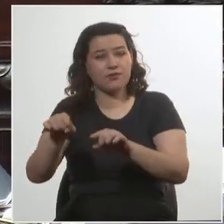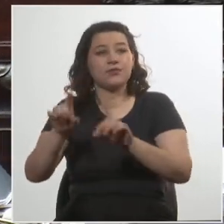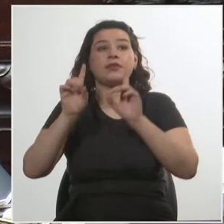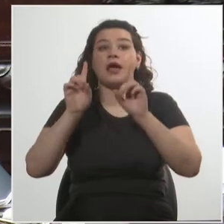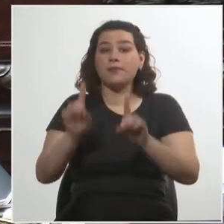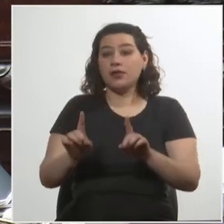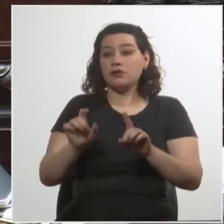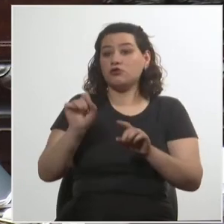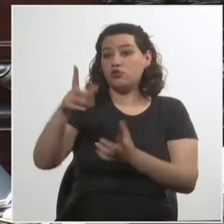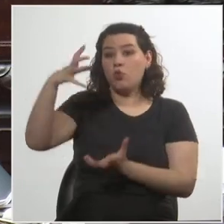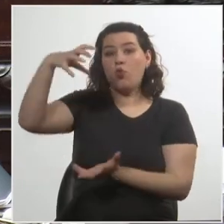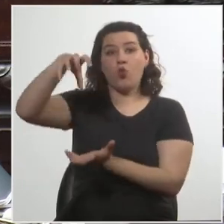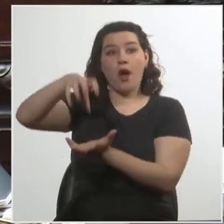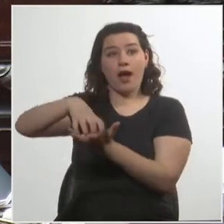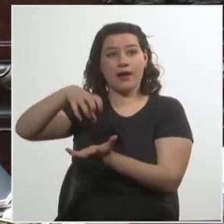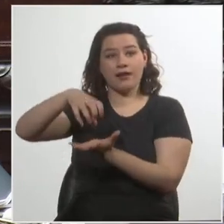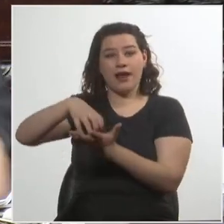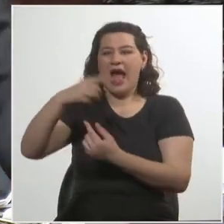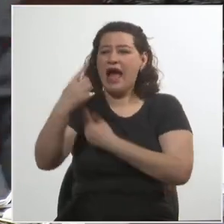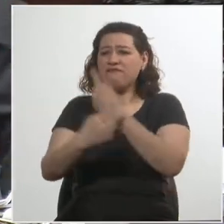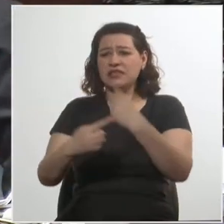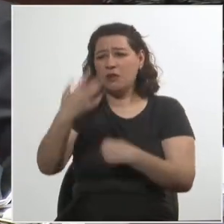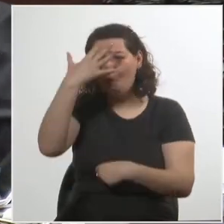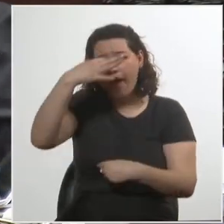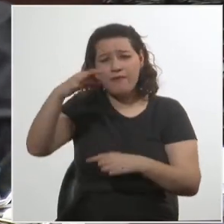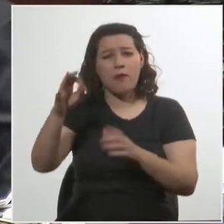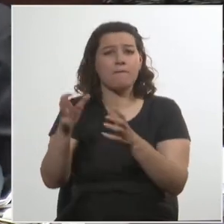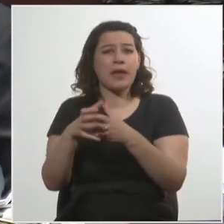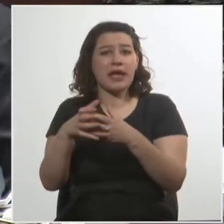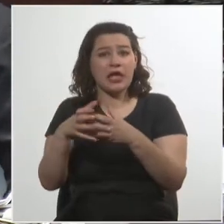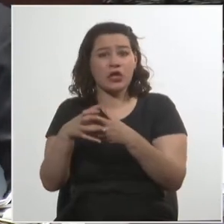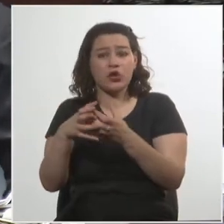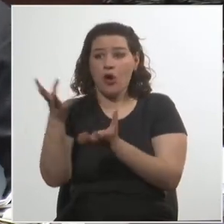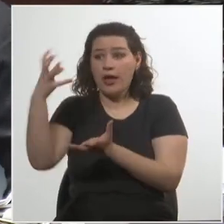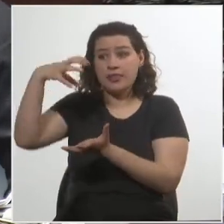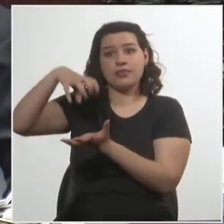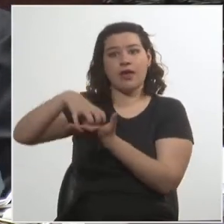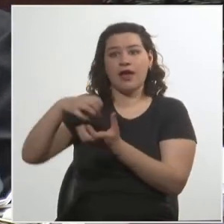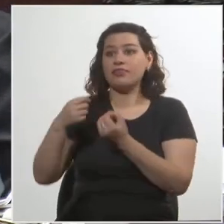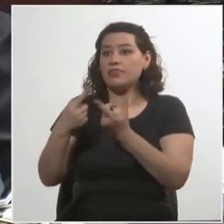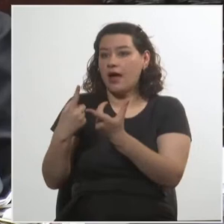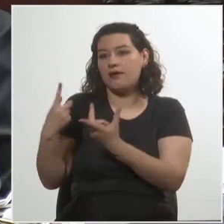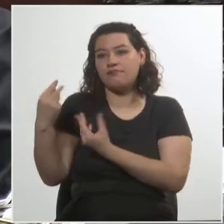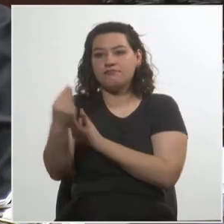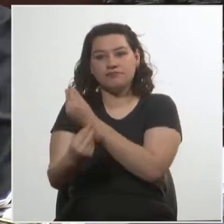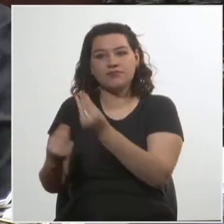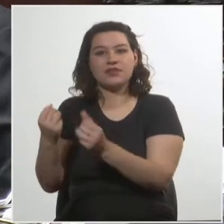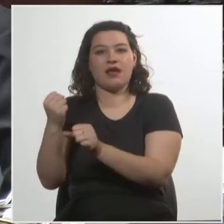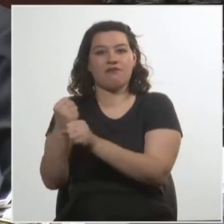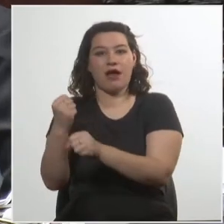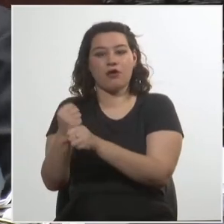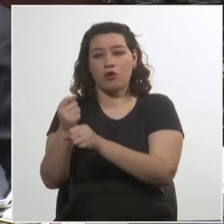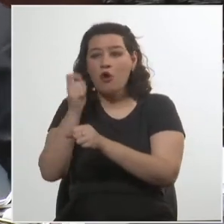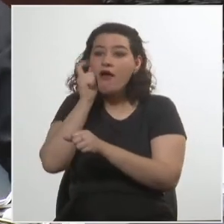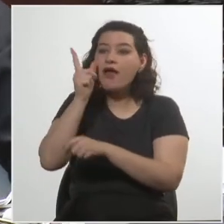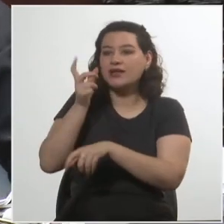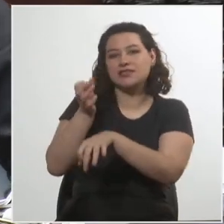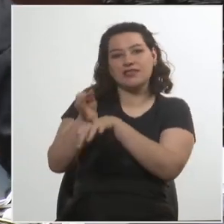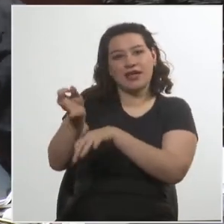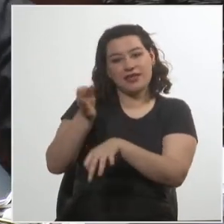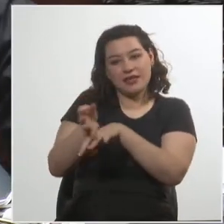por su localización en pequeños pueblos y su arraigo local emplean precisamente y capacitan